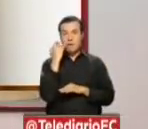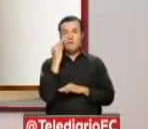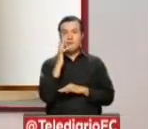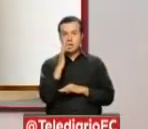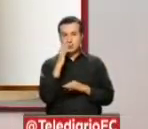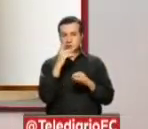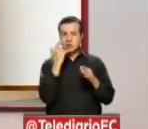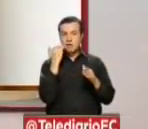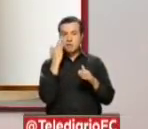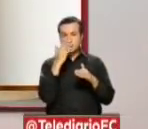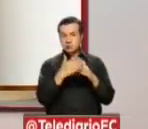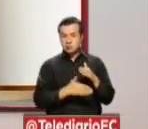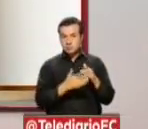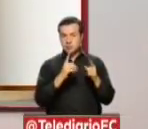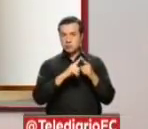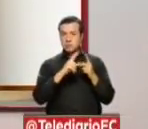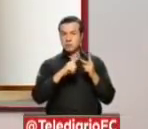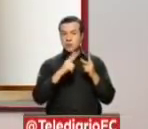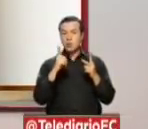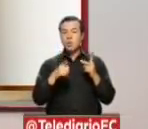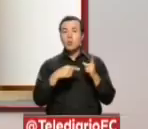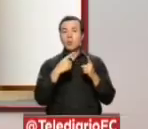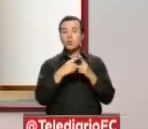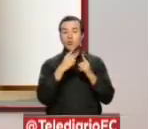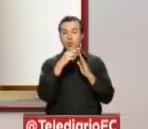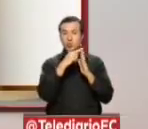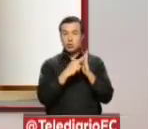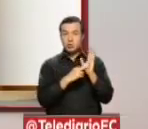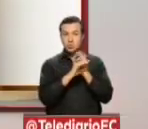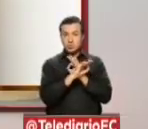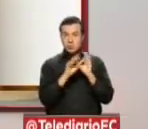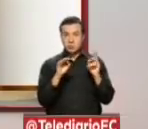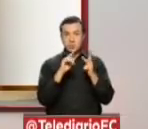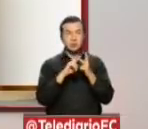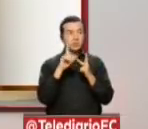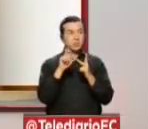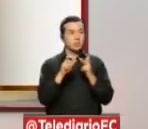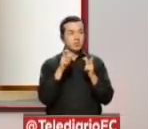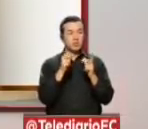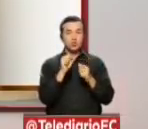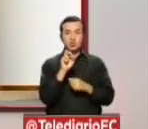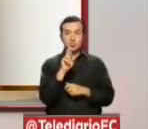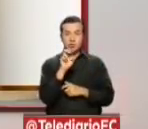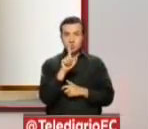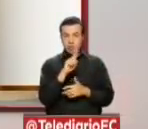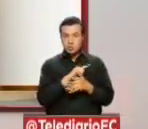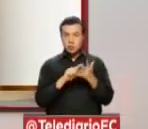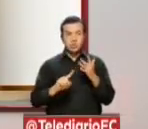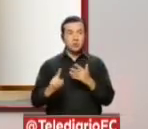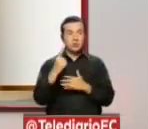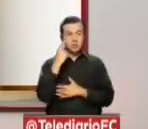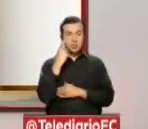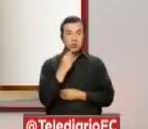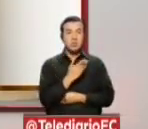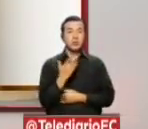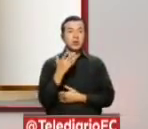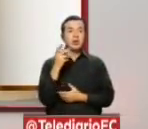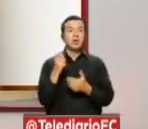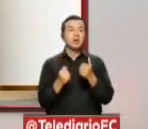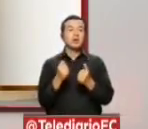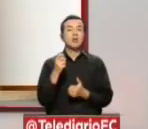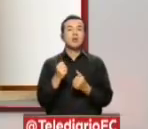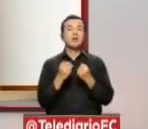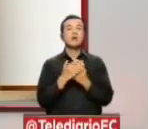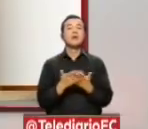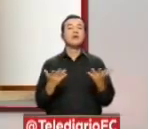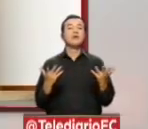de expiración, notificación sanitaria, contenido de lactosuero, presente únicamente en bebidas lácteas y no